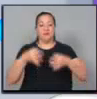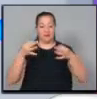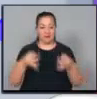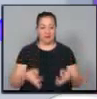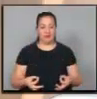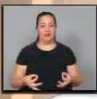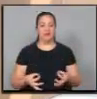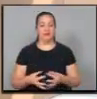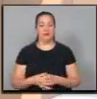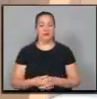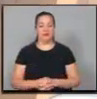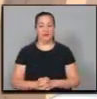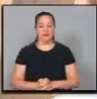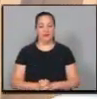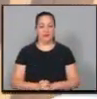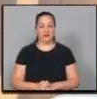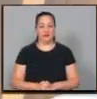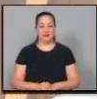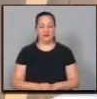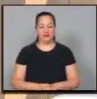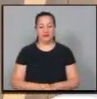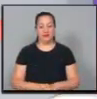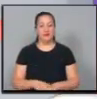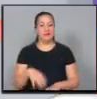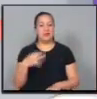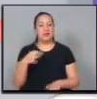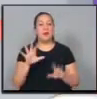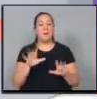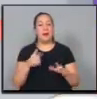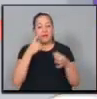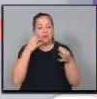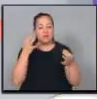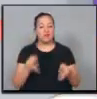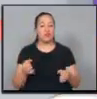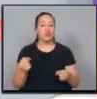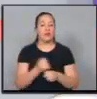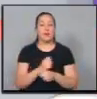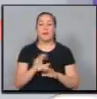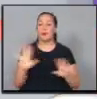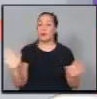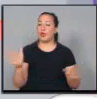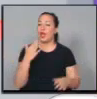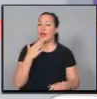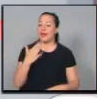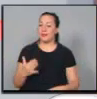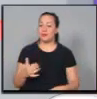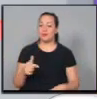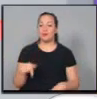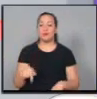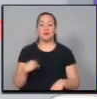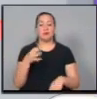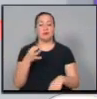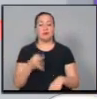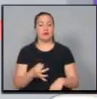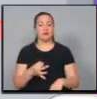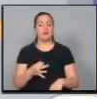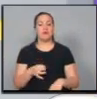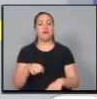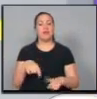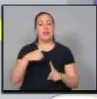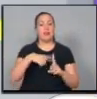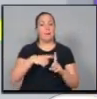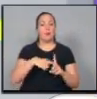Exacto. Un poco más. Ahí está. Acá más que nunca hay que esperar que se consolide el hecho. Bueno, gracias, Claudio. Ahí estamos en 14